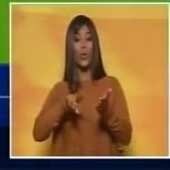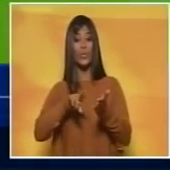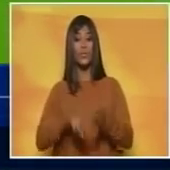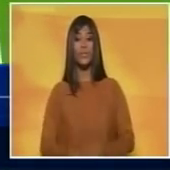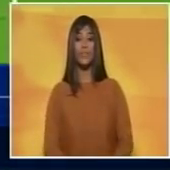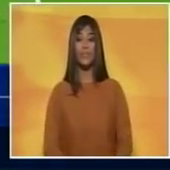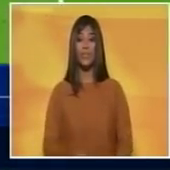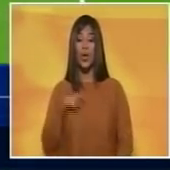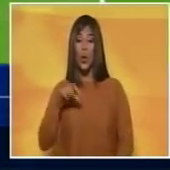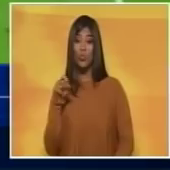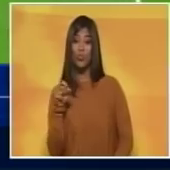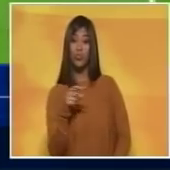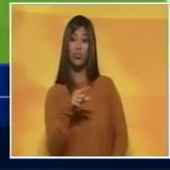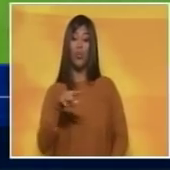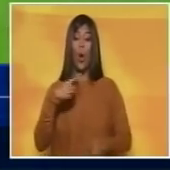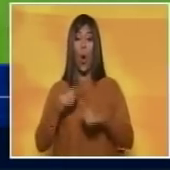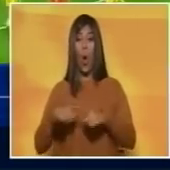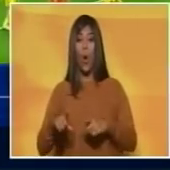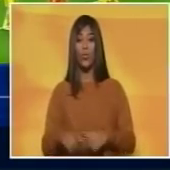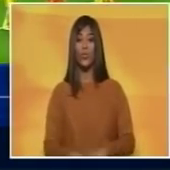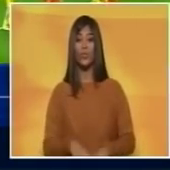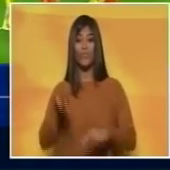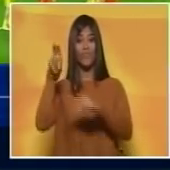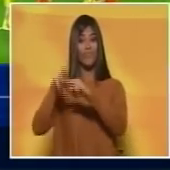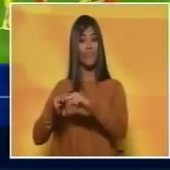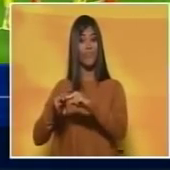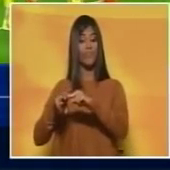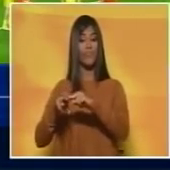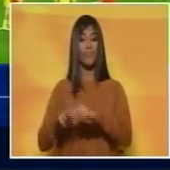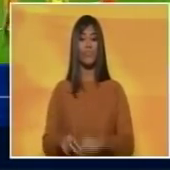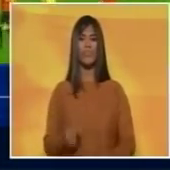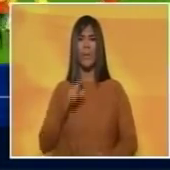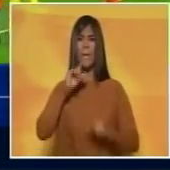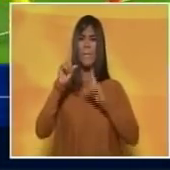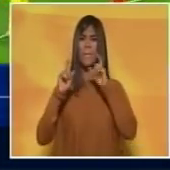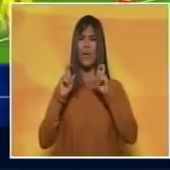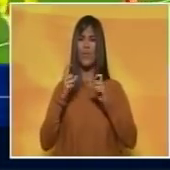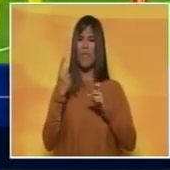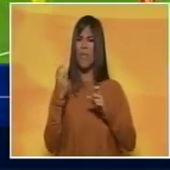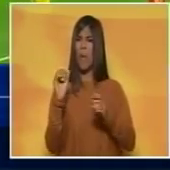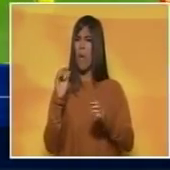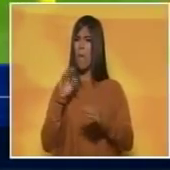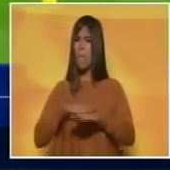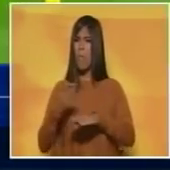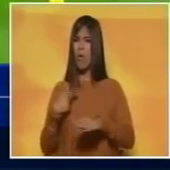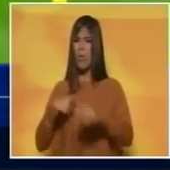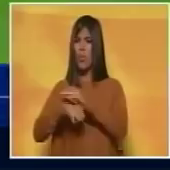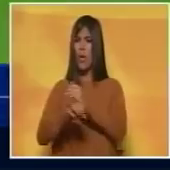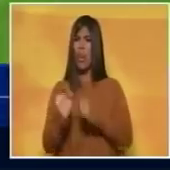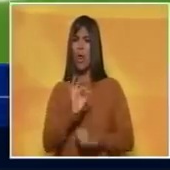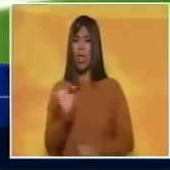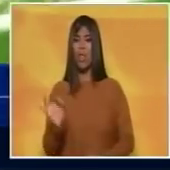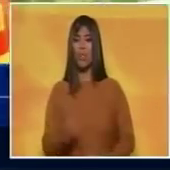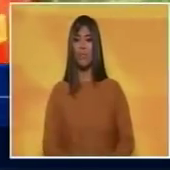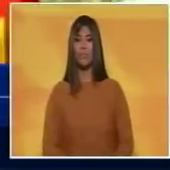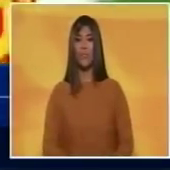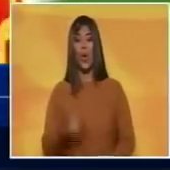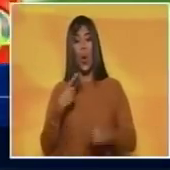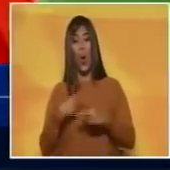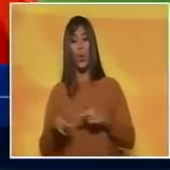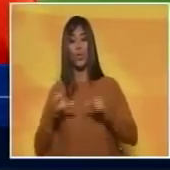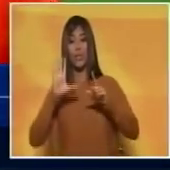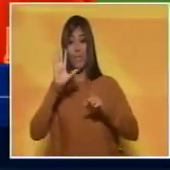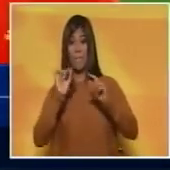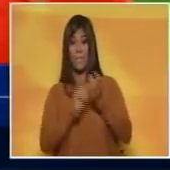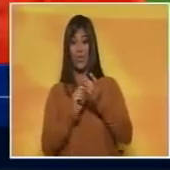el seleccionador Luis Enrique Martínez en el banquillo, con las incógnitas sobre su ausencia. Sergio Ramos de penal al 65,